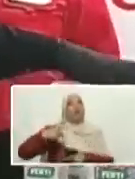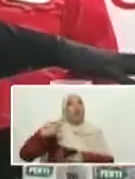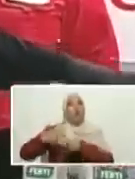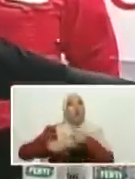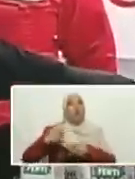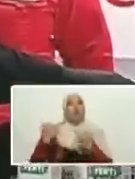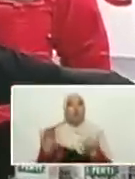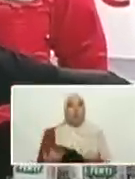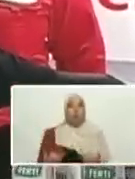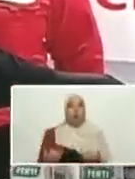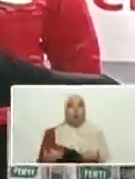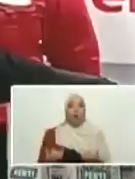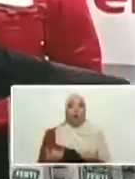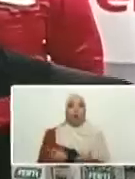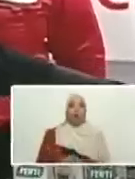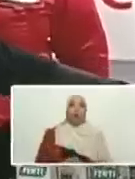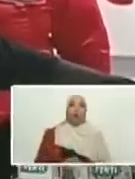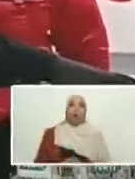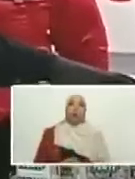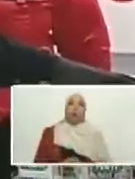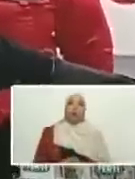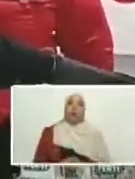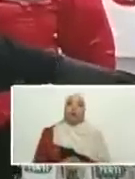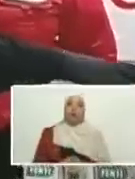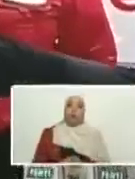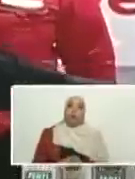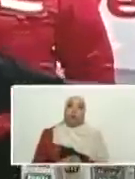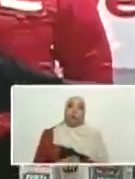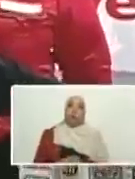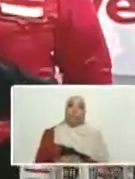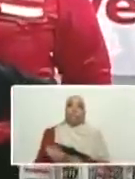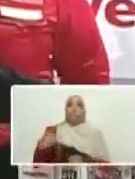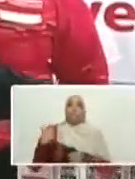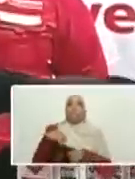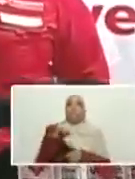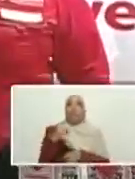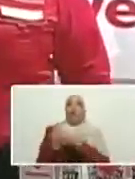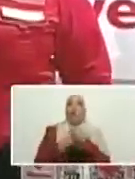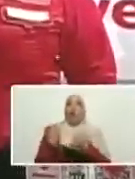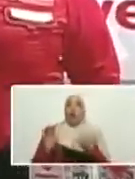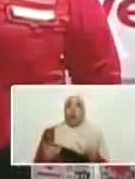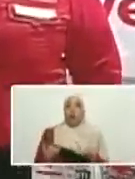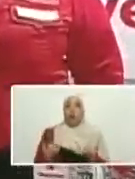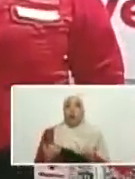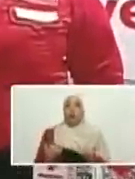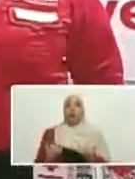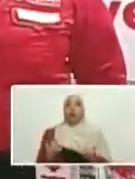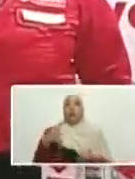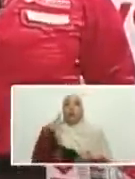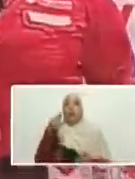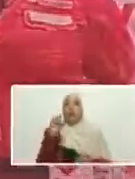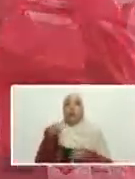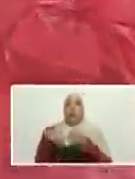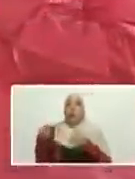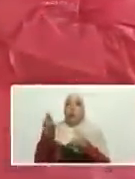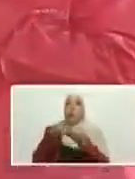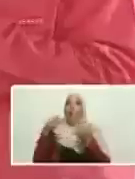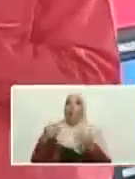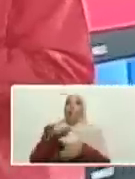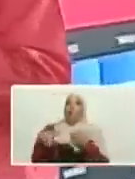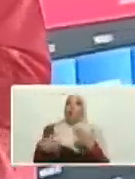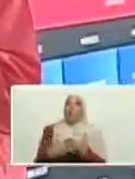producto, las fertimezclas, una invención creada de Pequiven. Correcto. Bueno, y todo